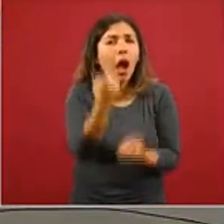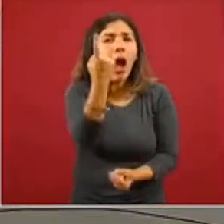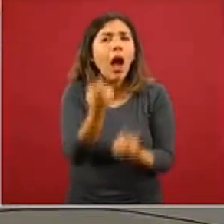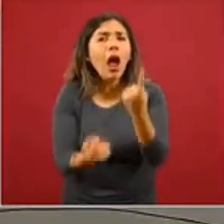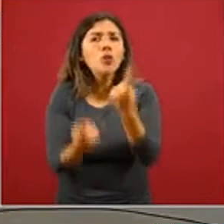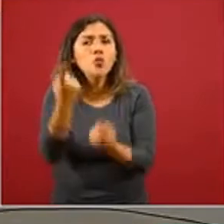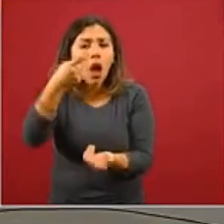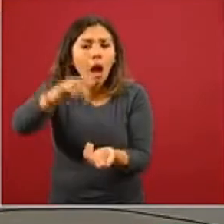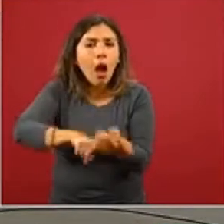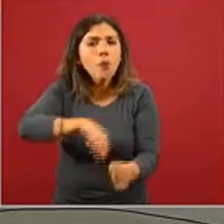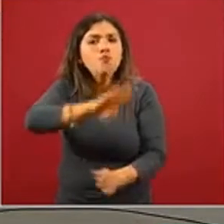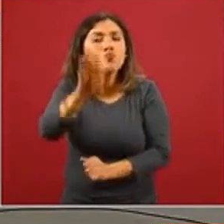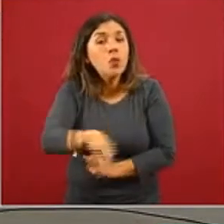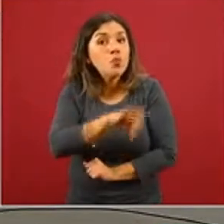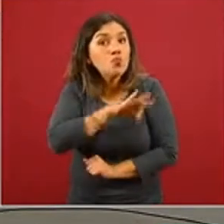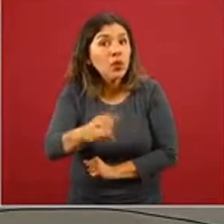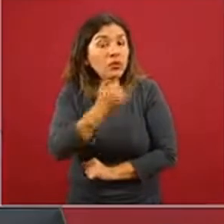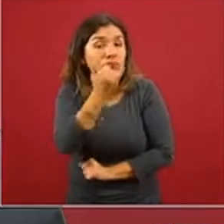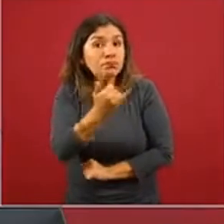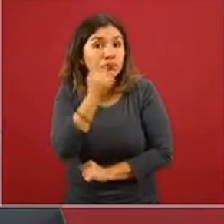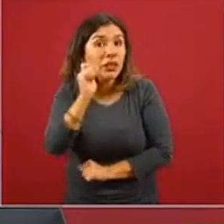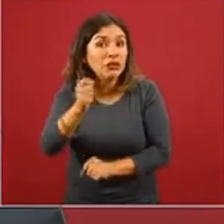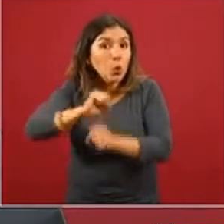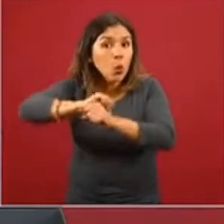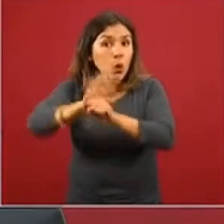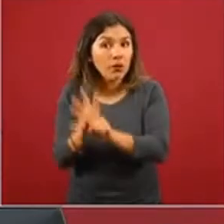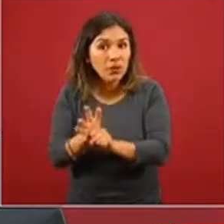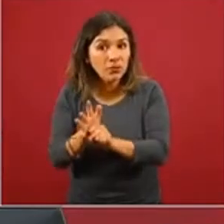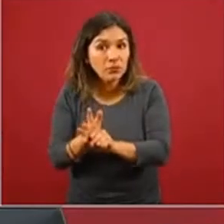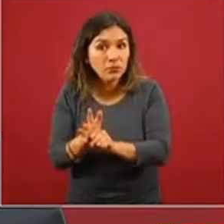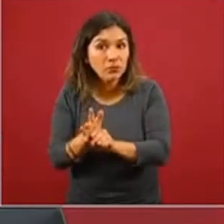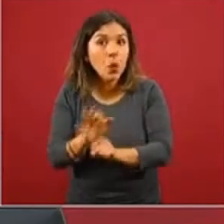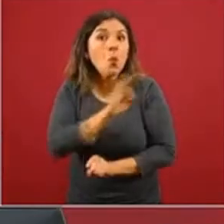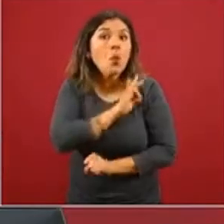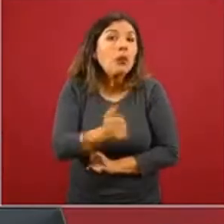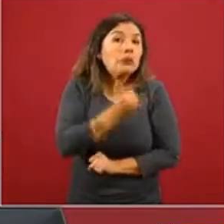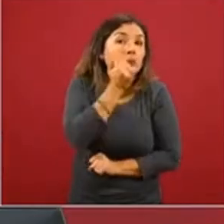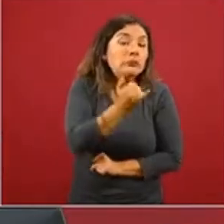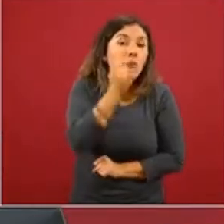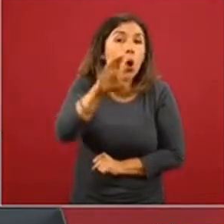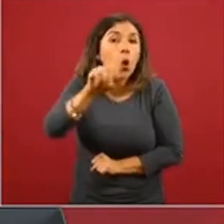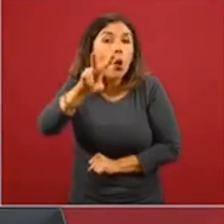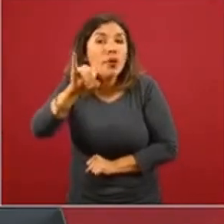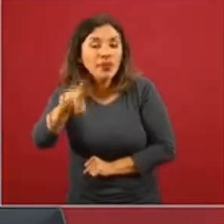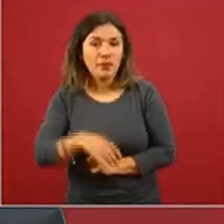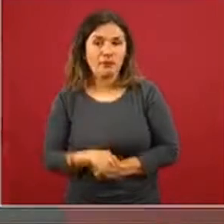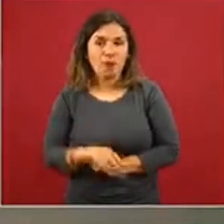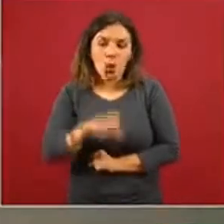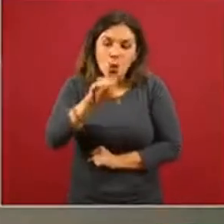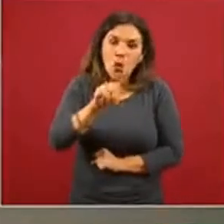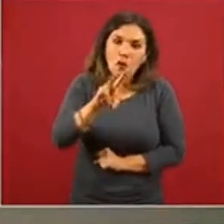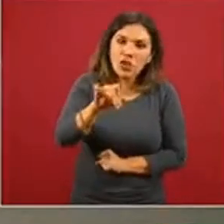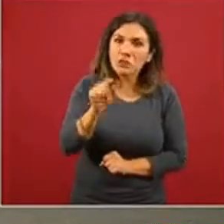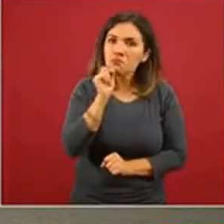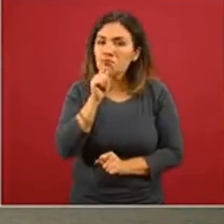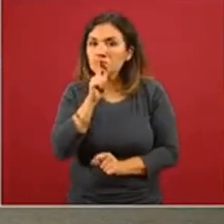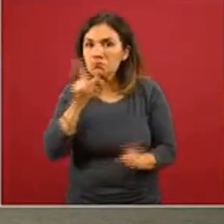muerte que sugiere pudiera ser COVID, probable COVID, COVID a secas,